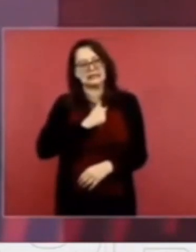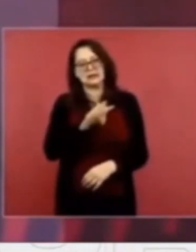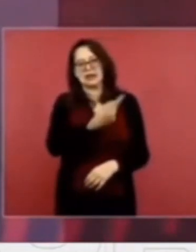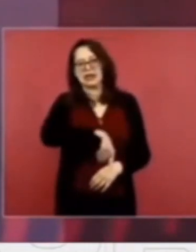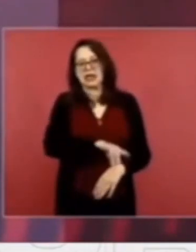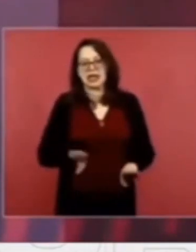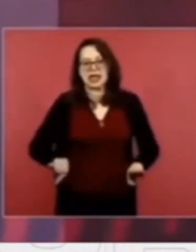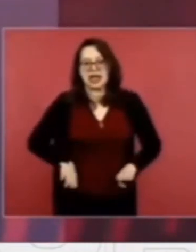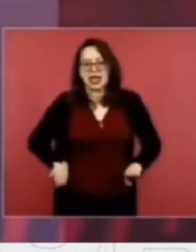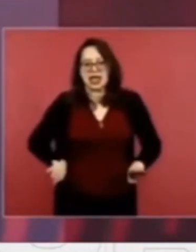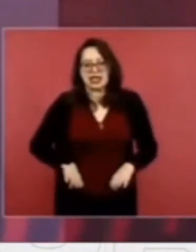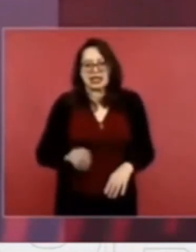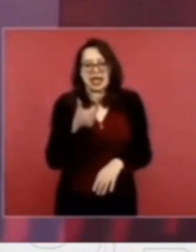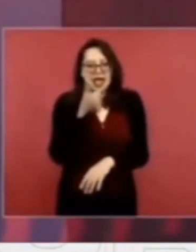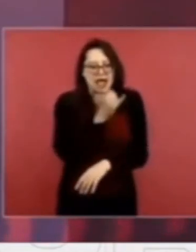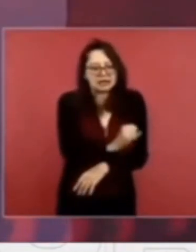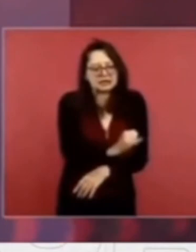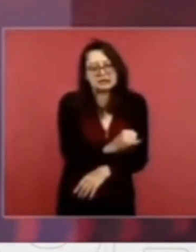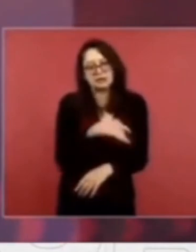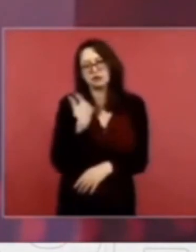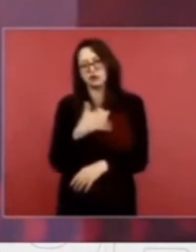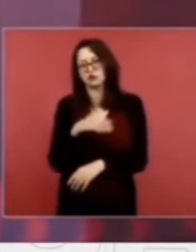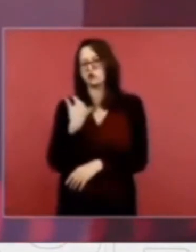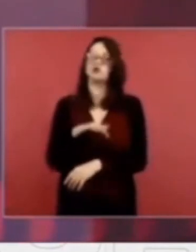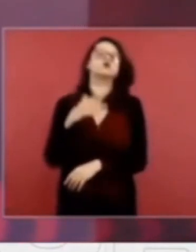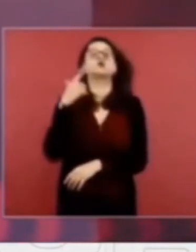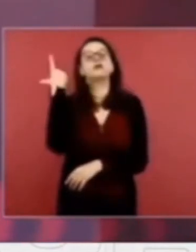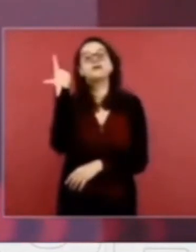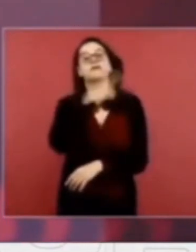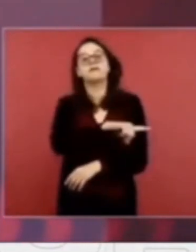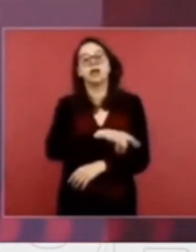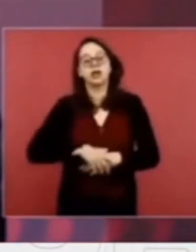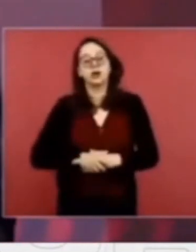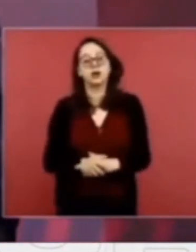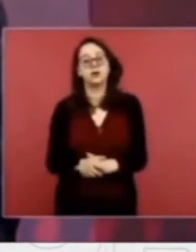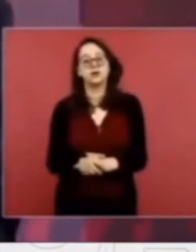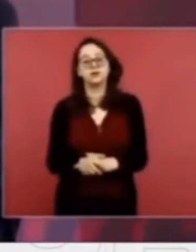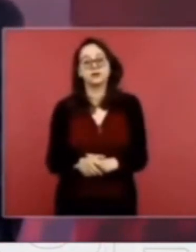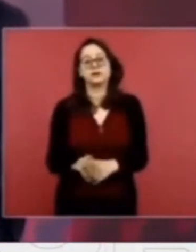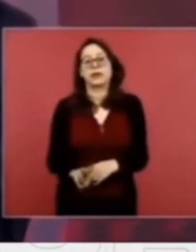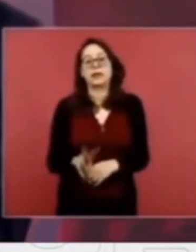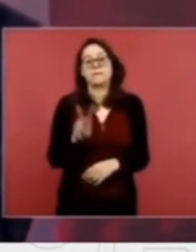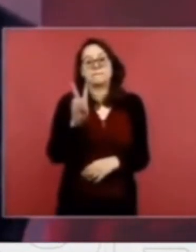Políticas electorales, son proyectos distintos, contrapuestos de nación.